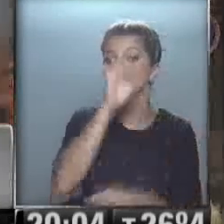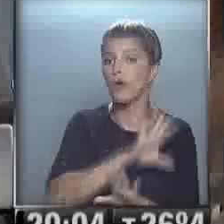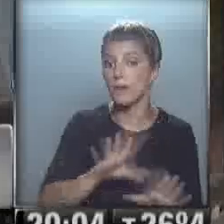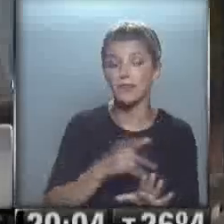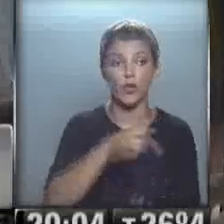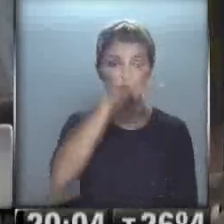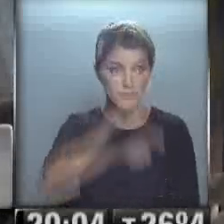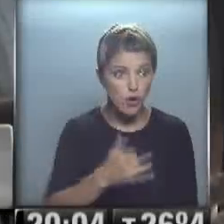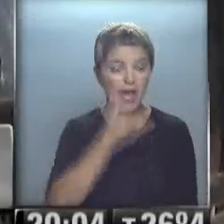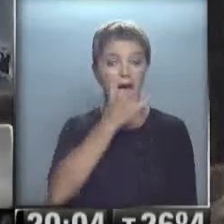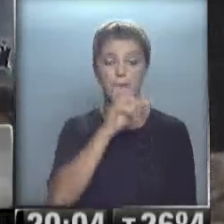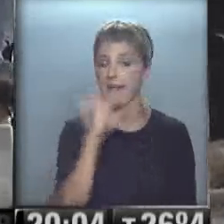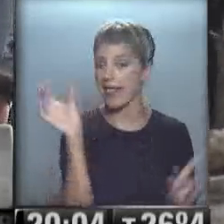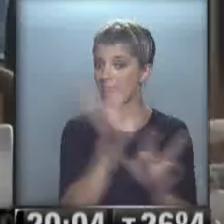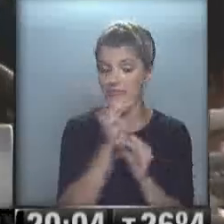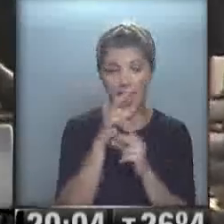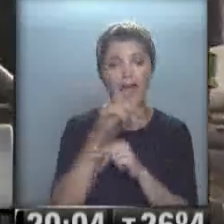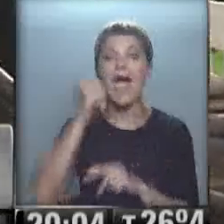te atiende ni